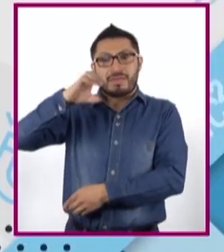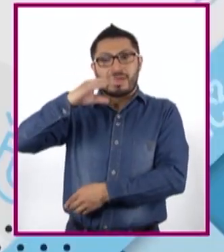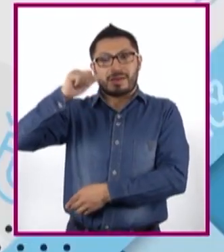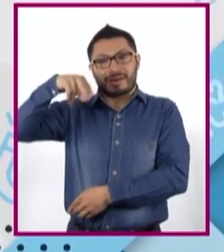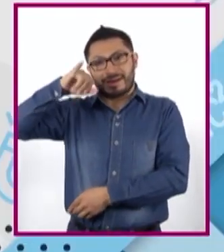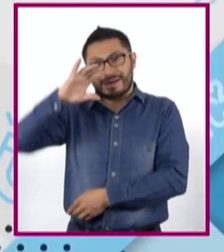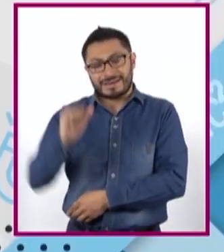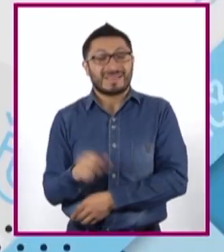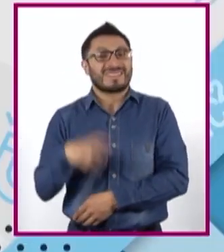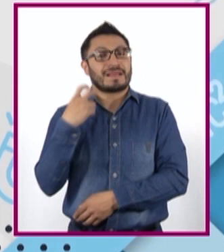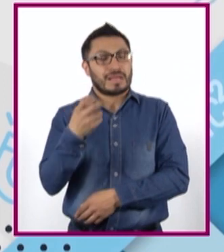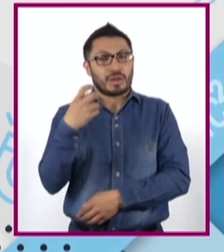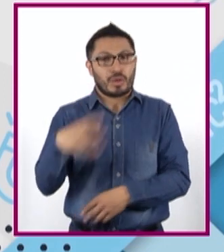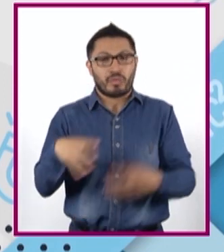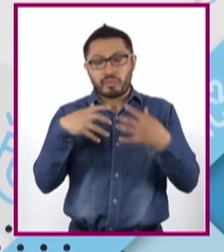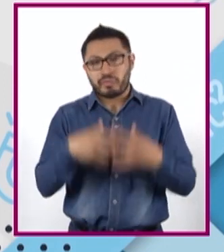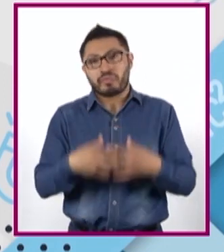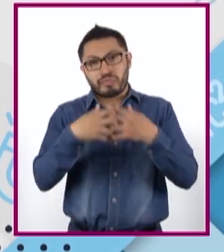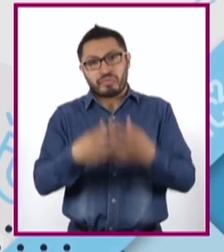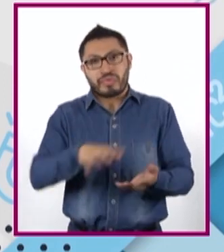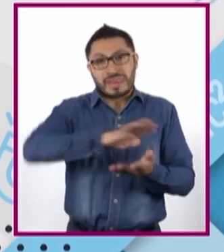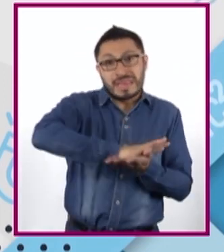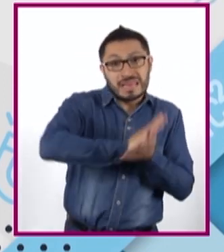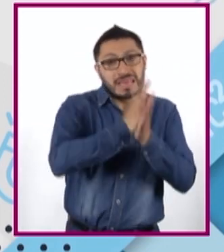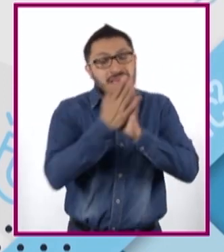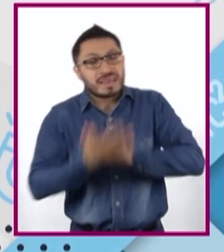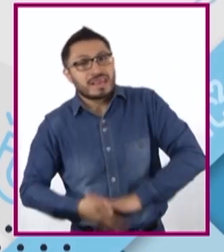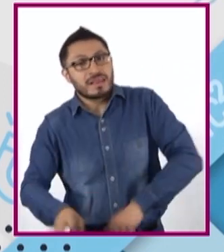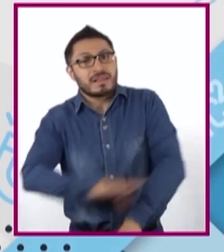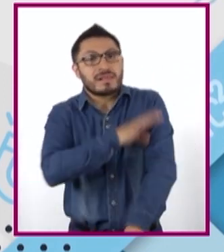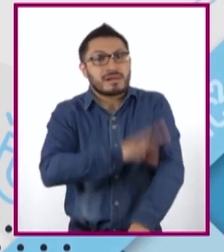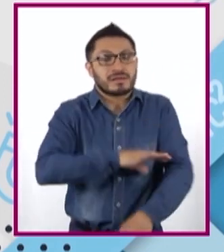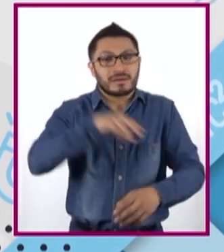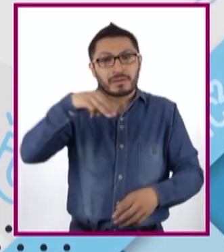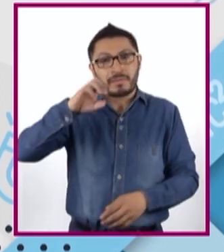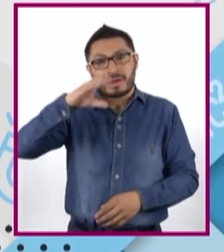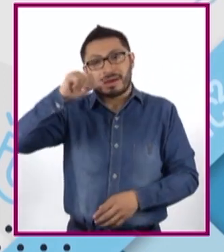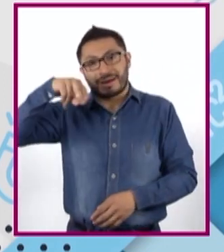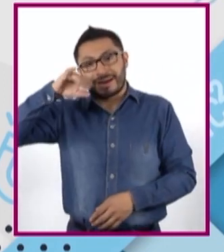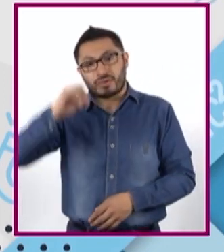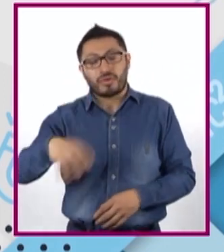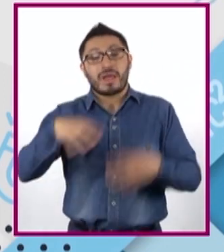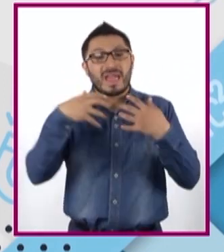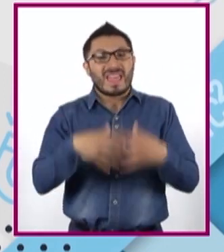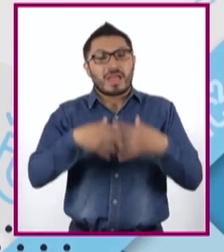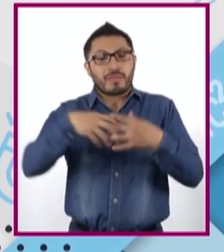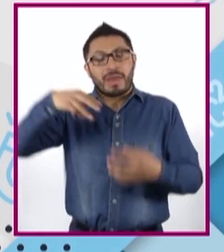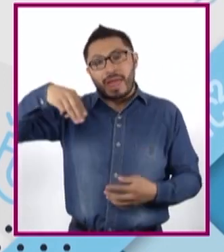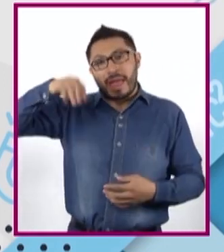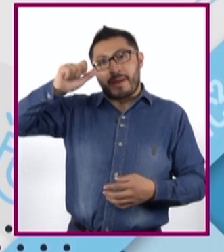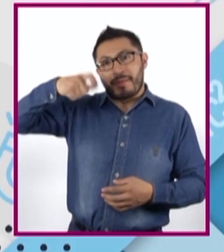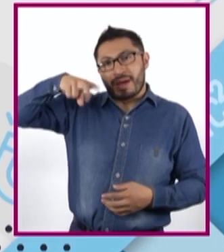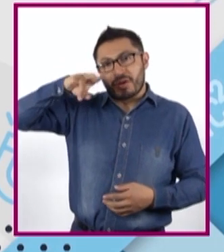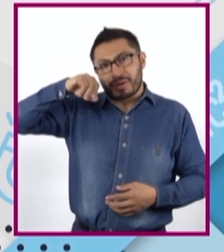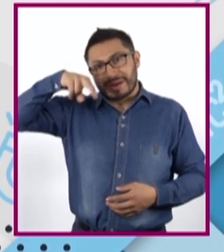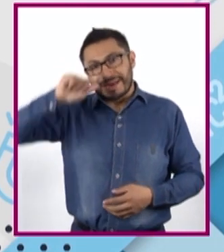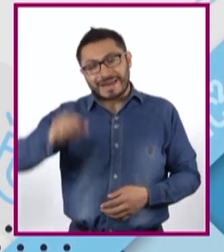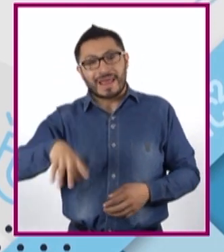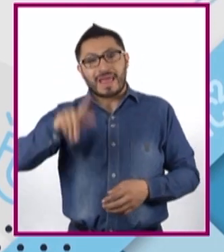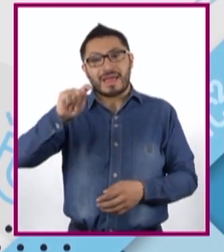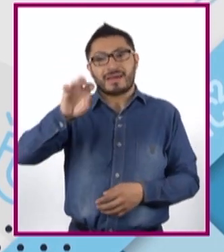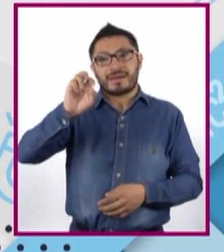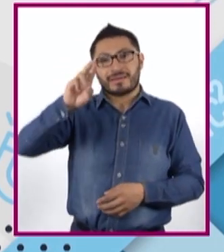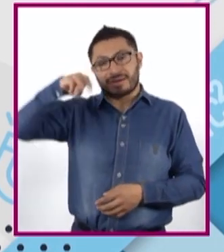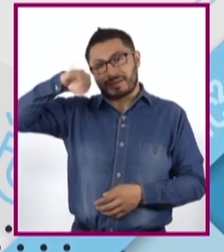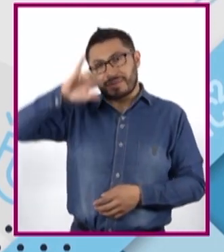transforman energía térmica en trabajo mecánico se les conoce con el nombre de máquinas térmicas. Existen